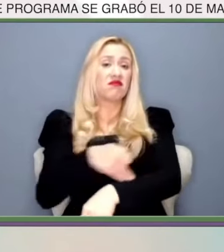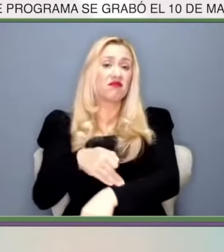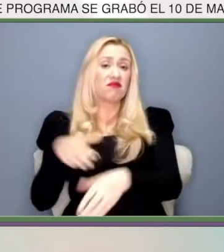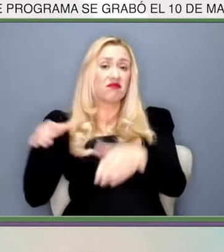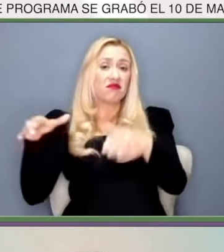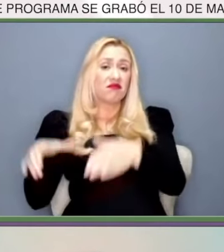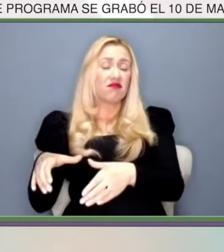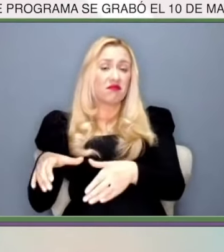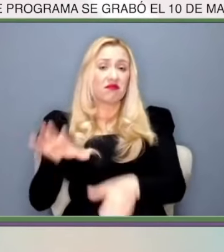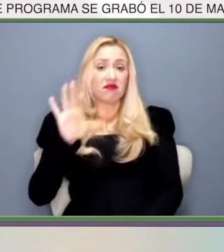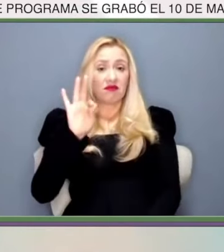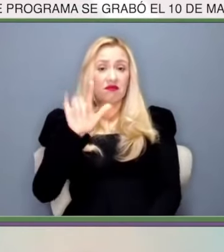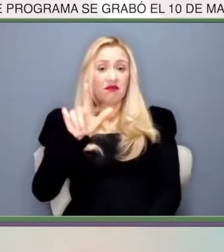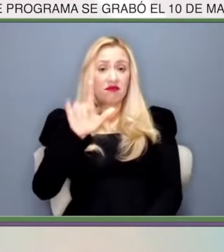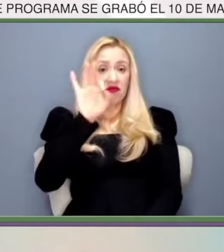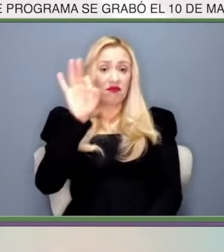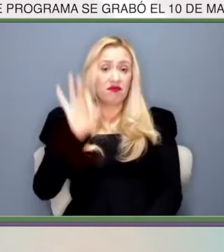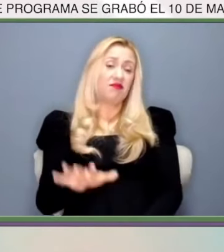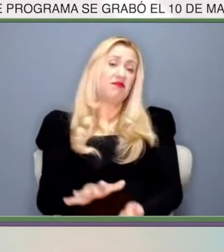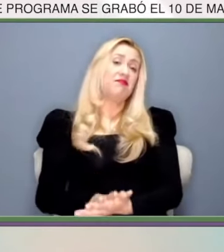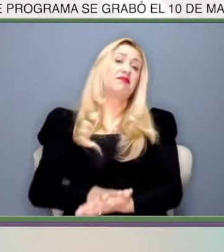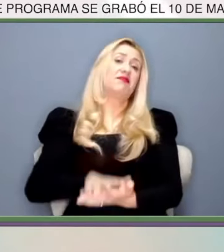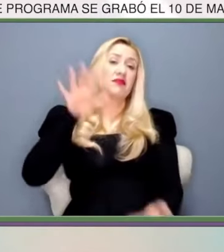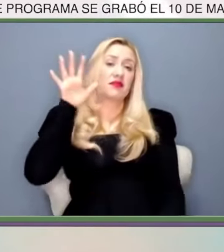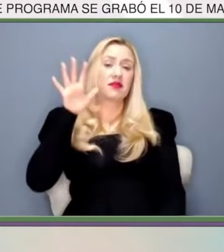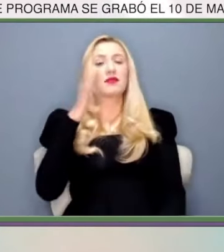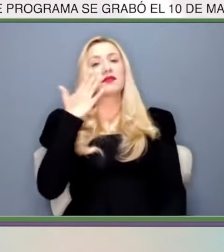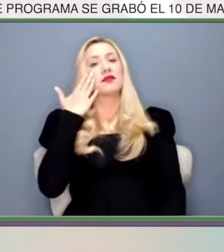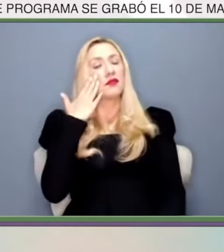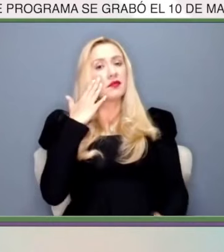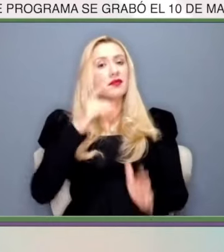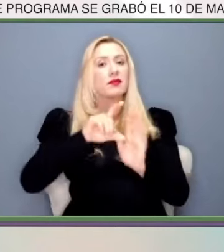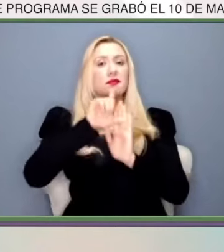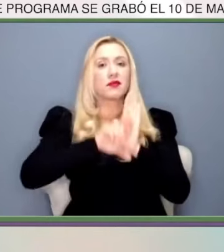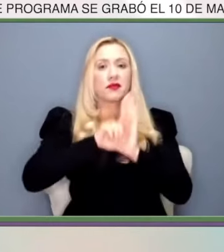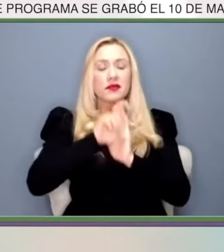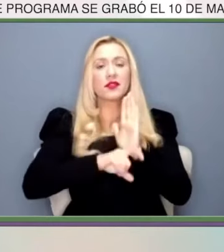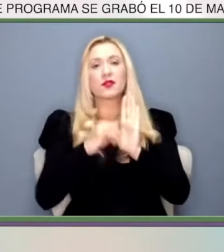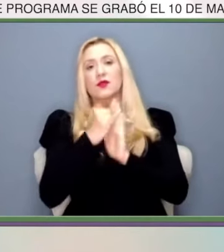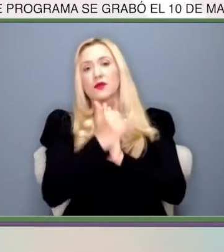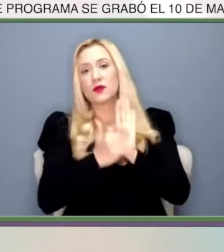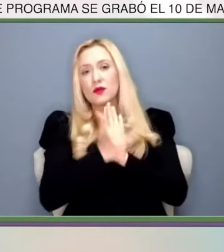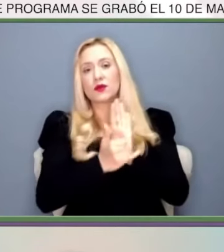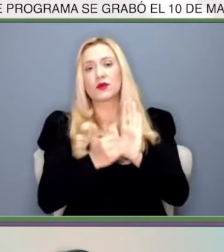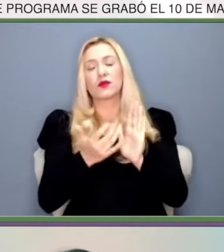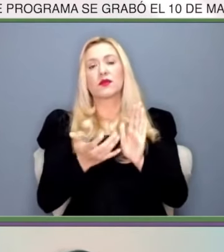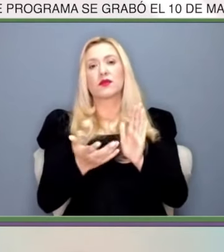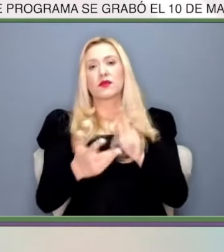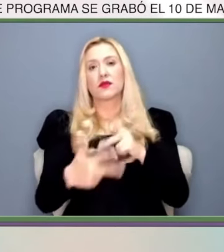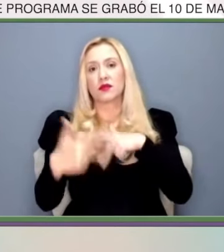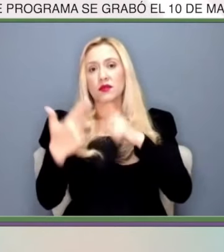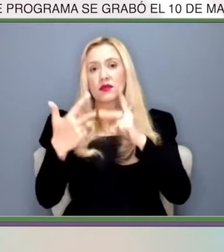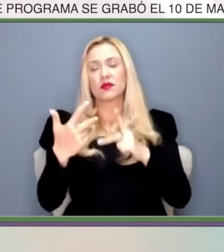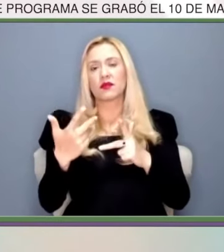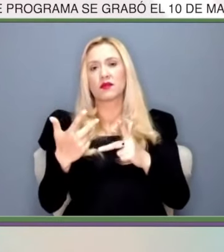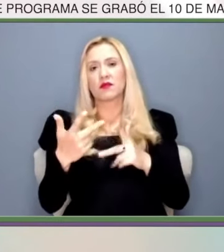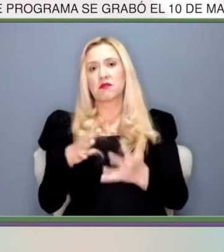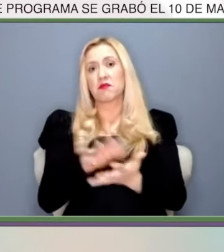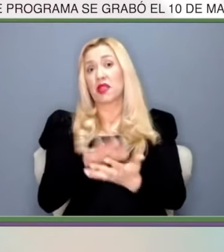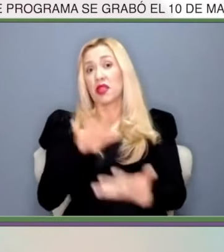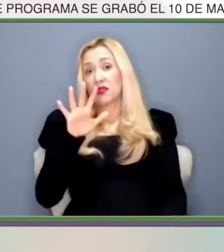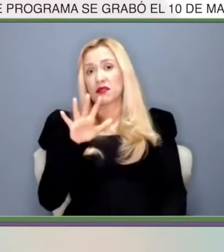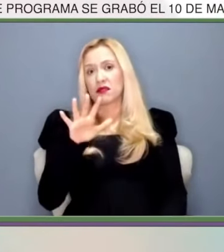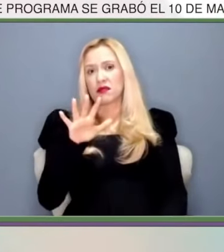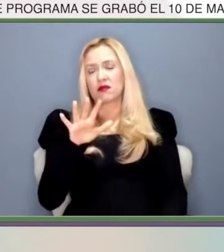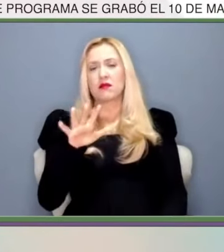un 47% más en las redes sociales o en las plataformas en línea, que son un 36% más. Y en